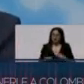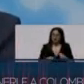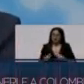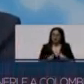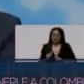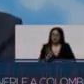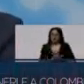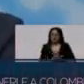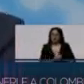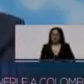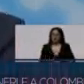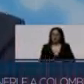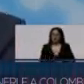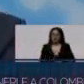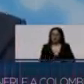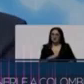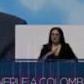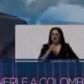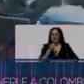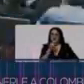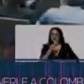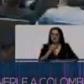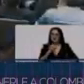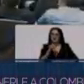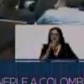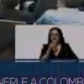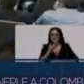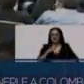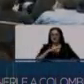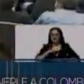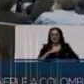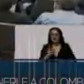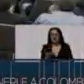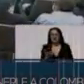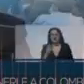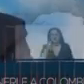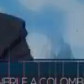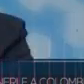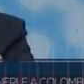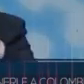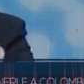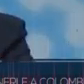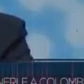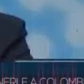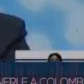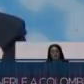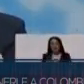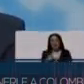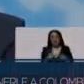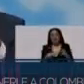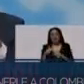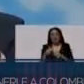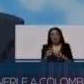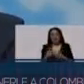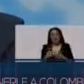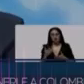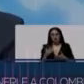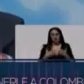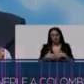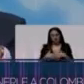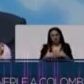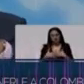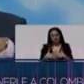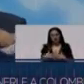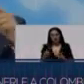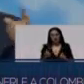No hay un tiquete de avión libre para ninguna parte. La gente se va porque no quiere estar en